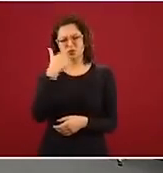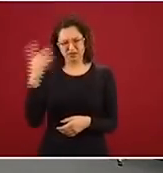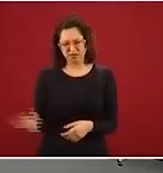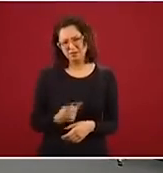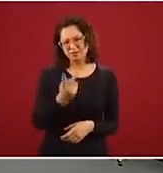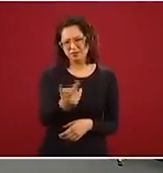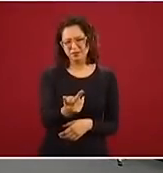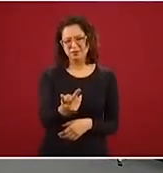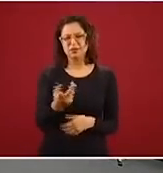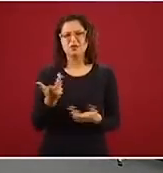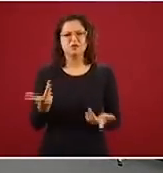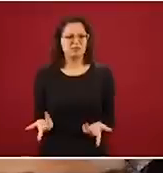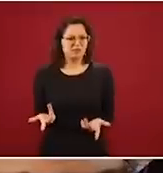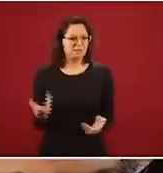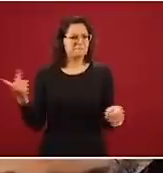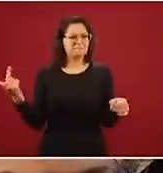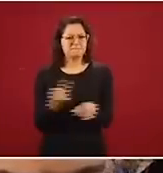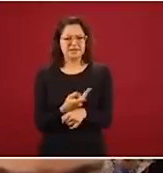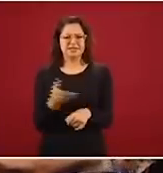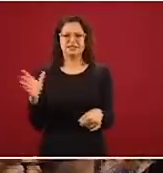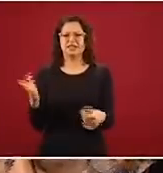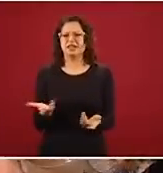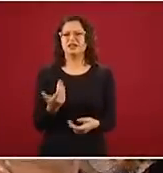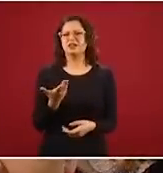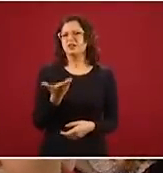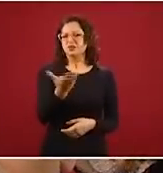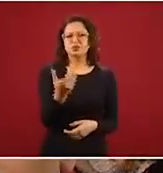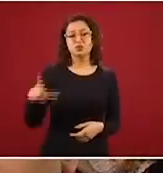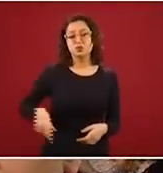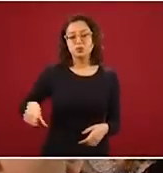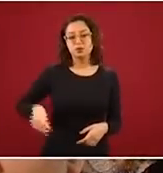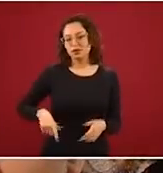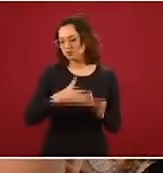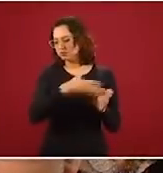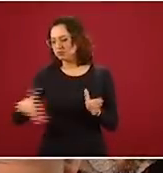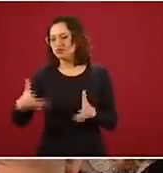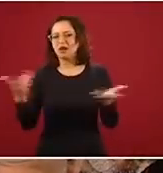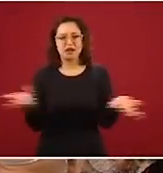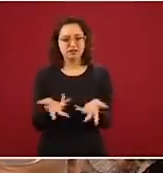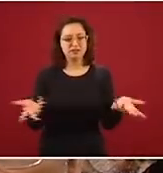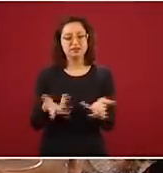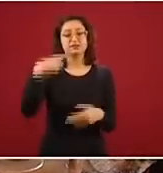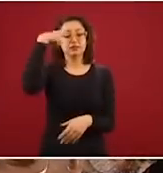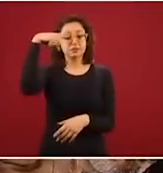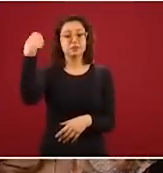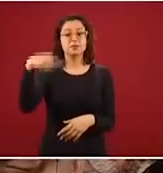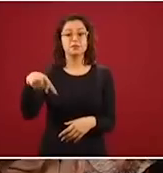era cuáles son las acciones que va a tomar su administración